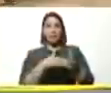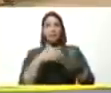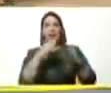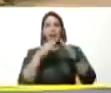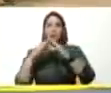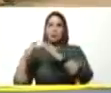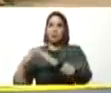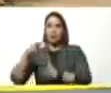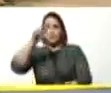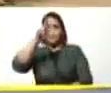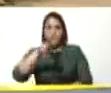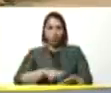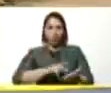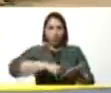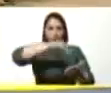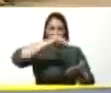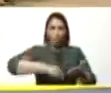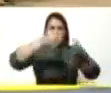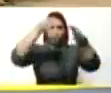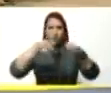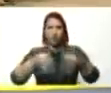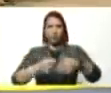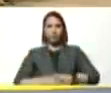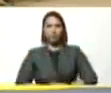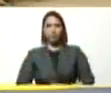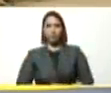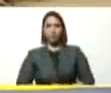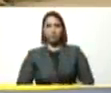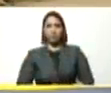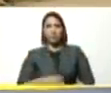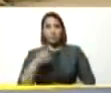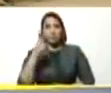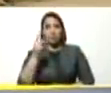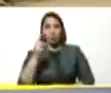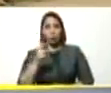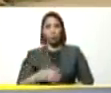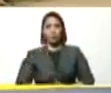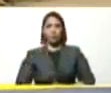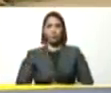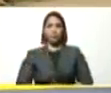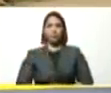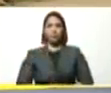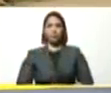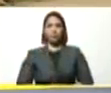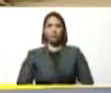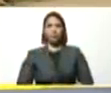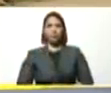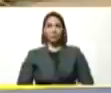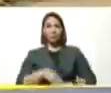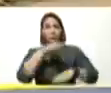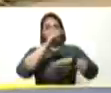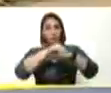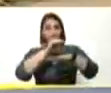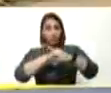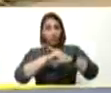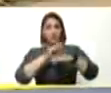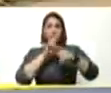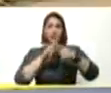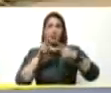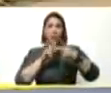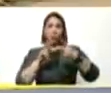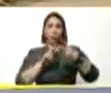aprobado oficialmente. En segundo lugar, se le solicitan